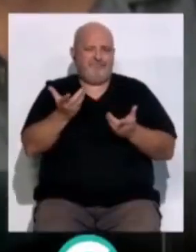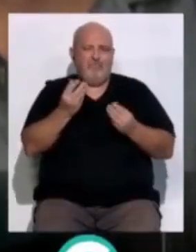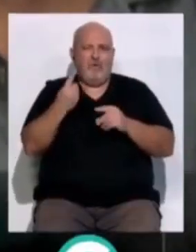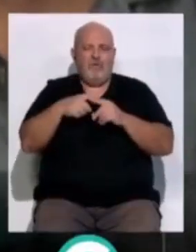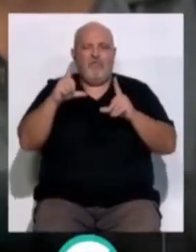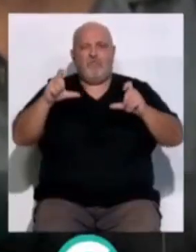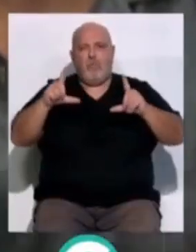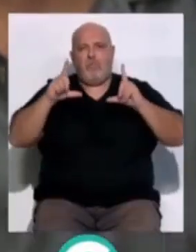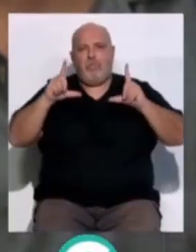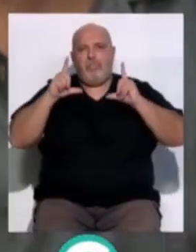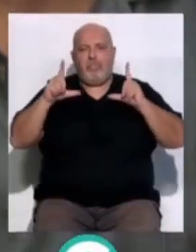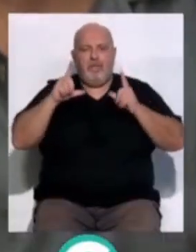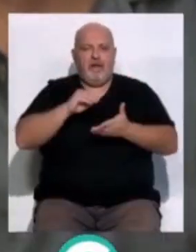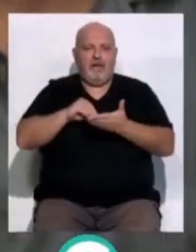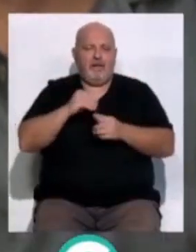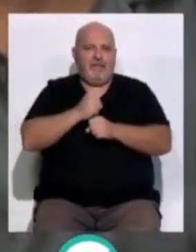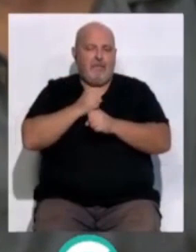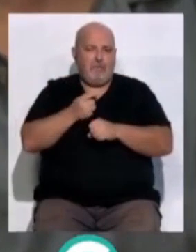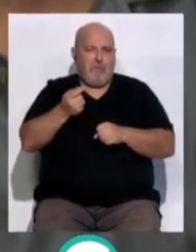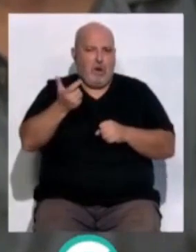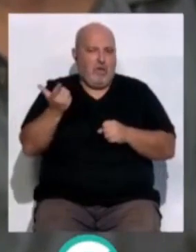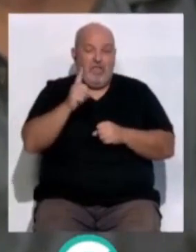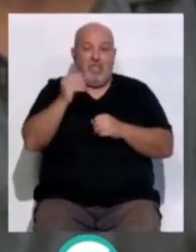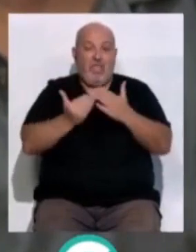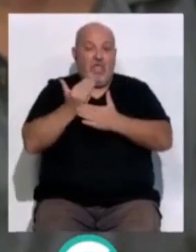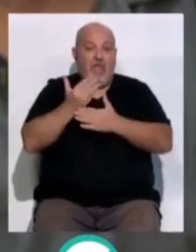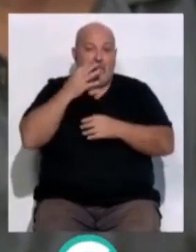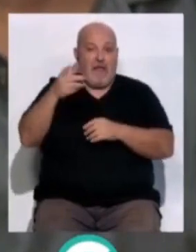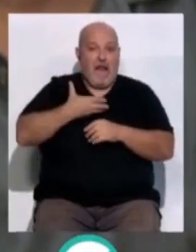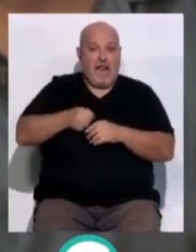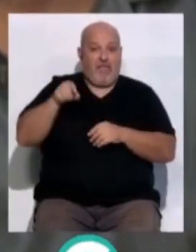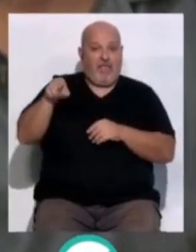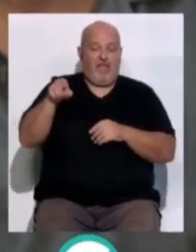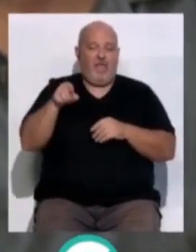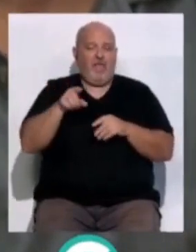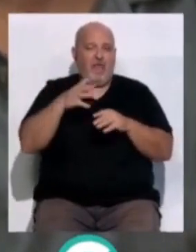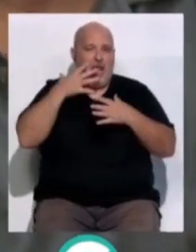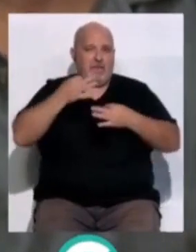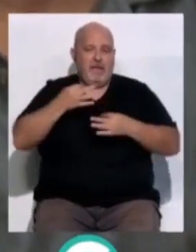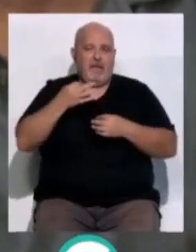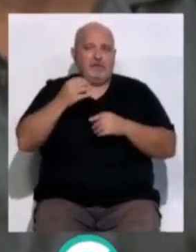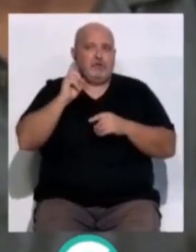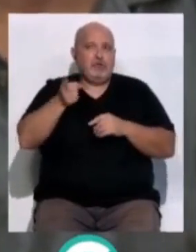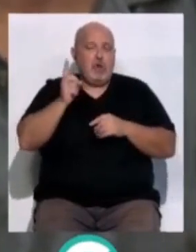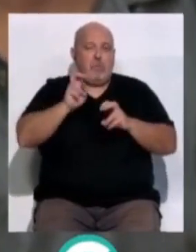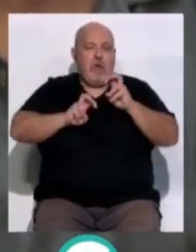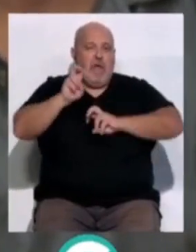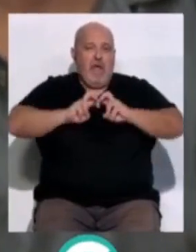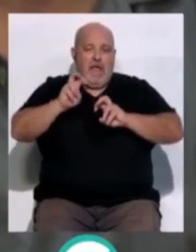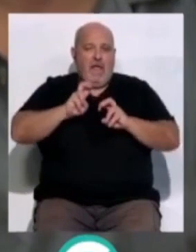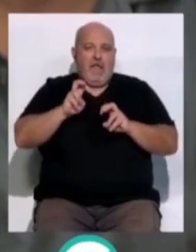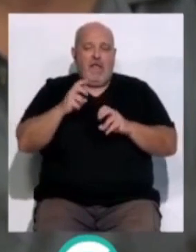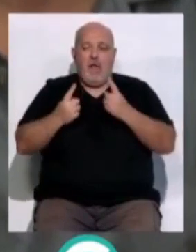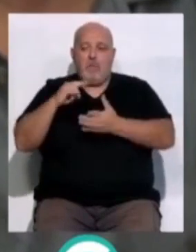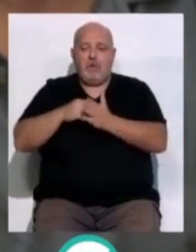mucha foto y poca labor de despacho y 100 días en los que al final lo que se ha ceñido se ha tratado simplemente de